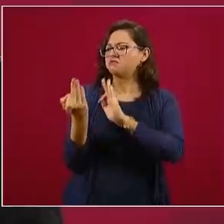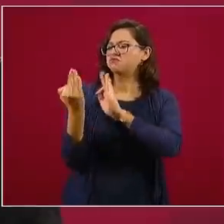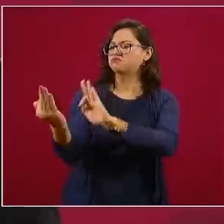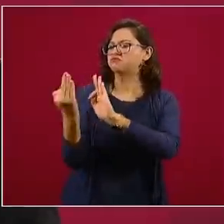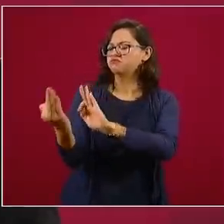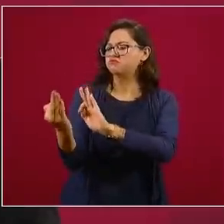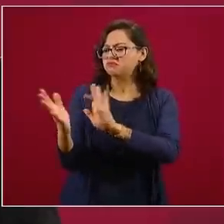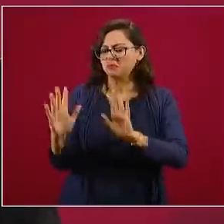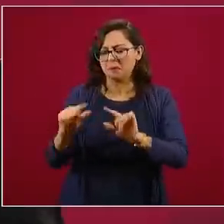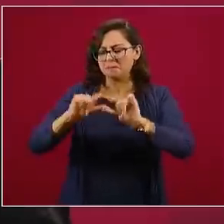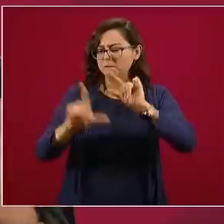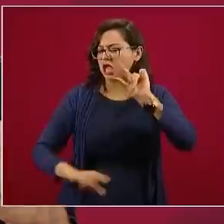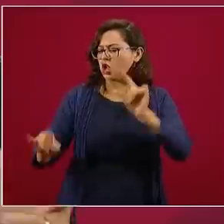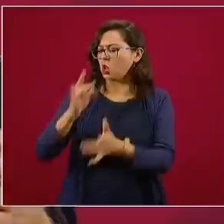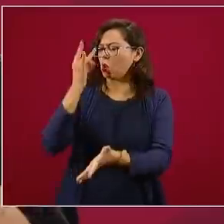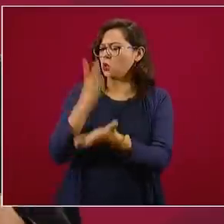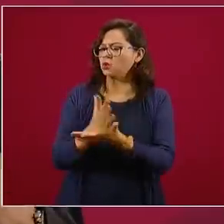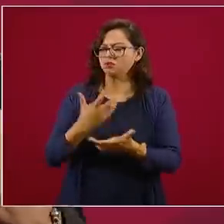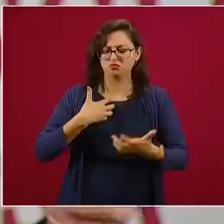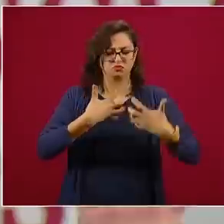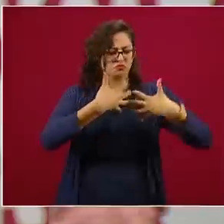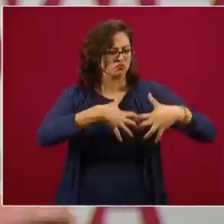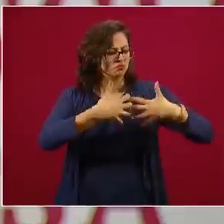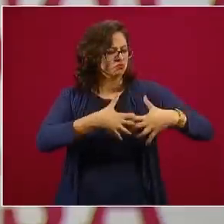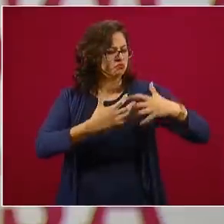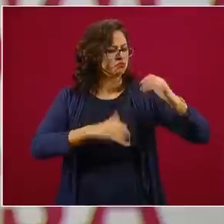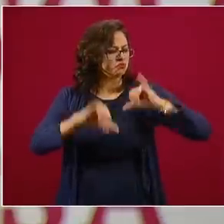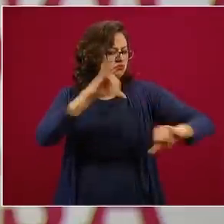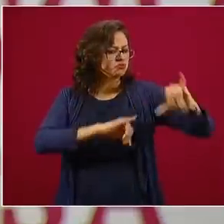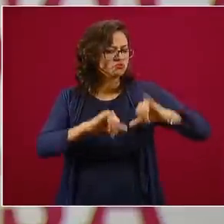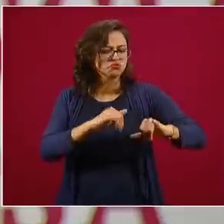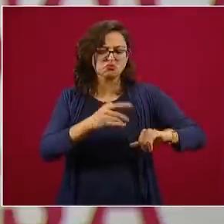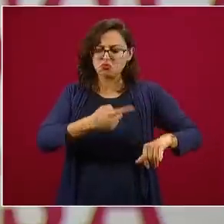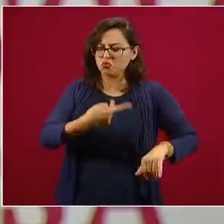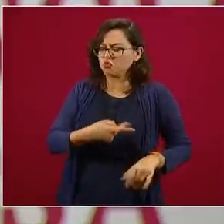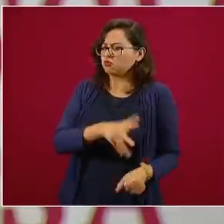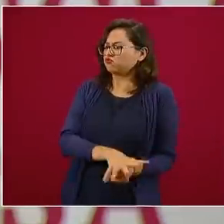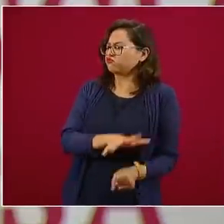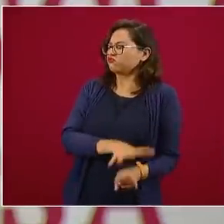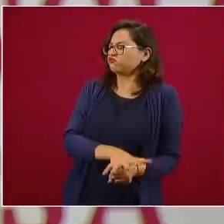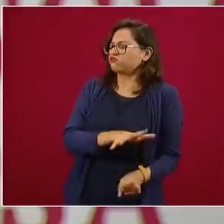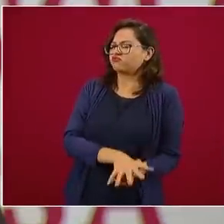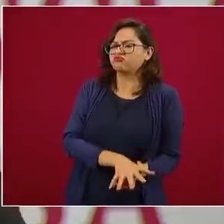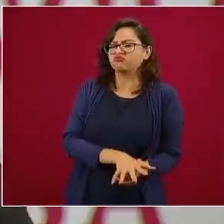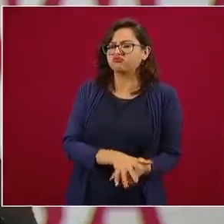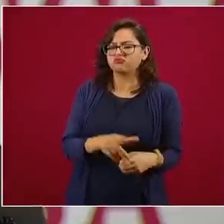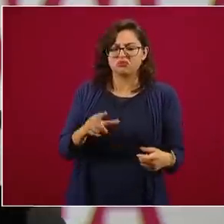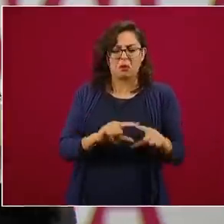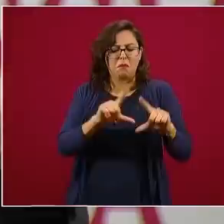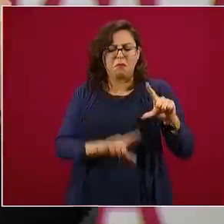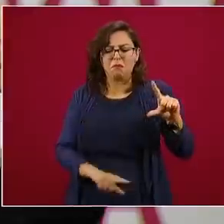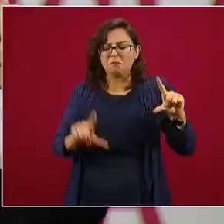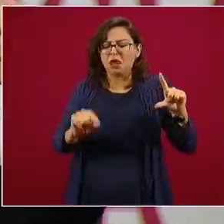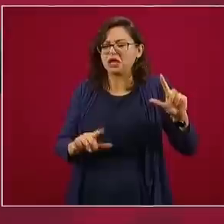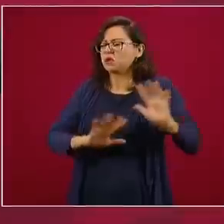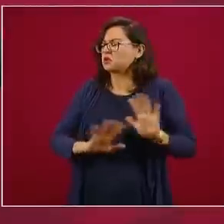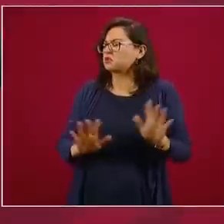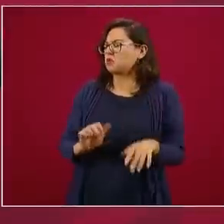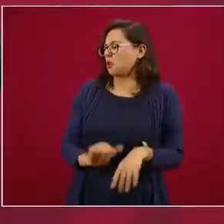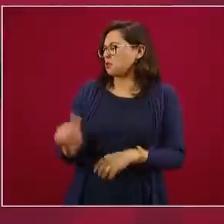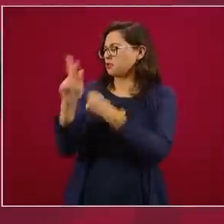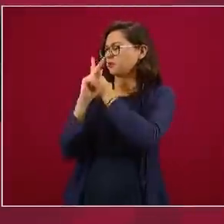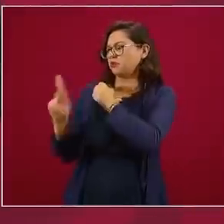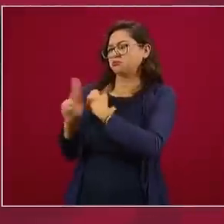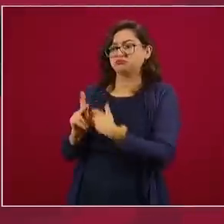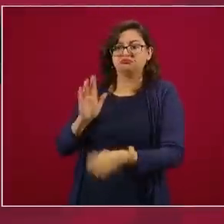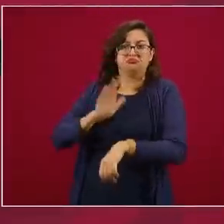Argentina igual. Tenemos los laboratorios, tenemos los recursos. Pero México es el que planteó que tiene que haber un acceso